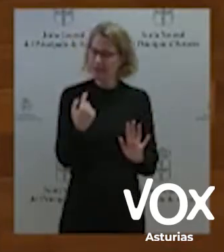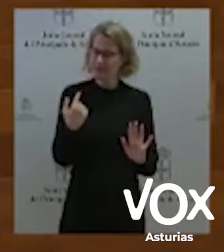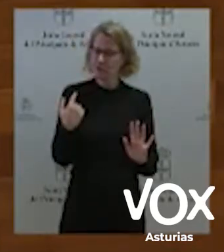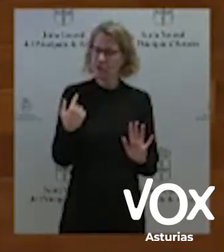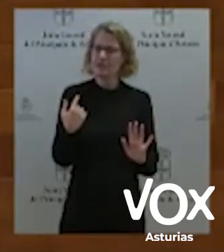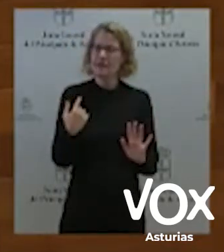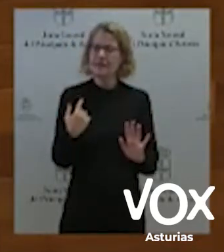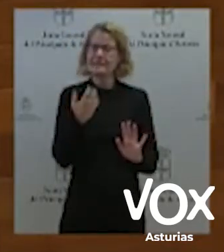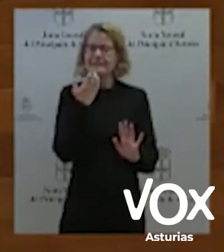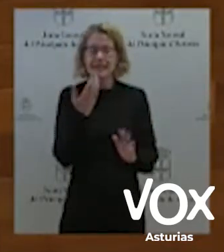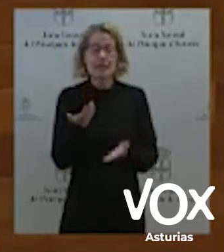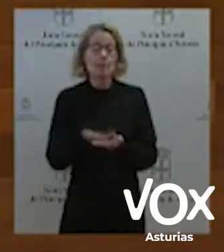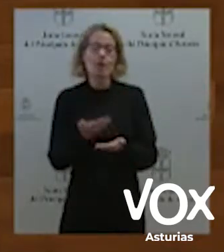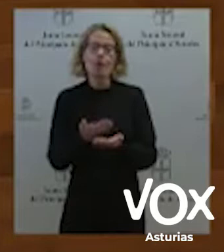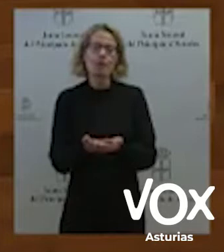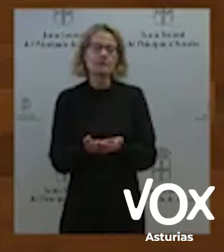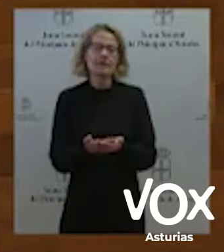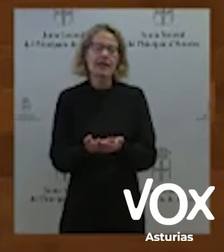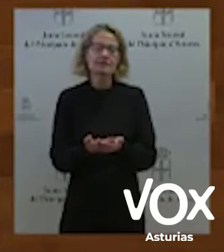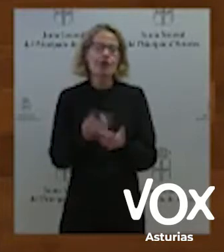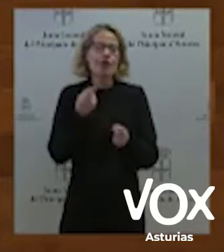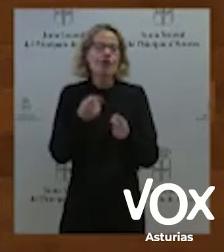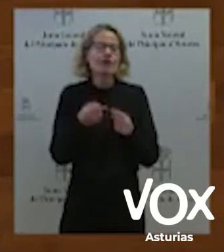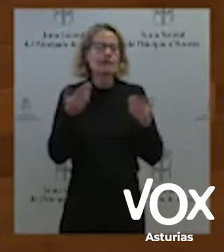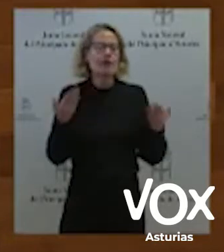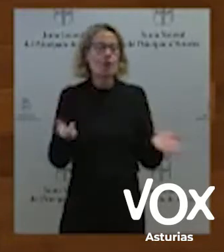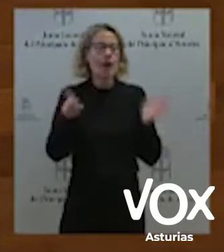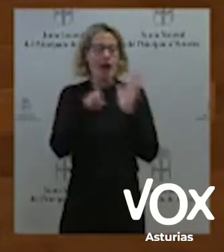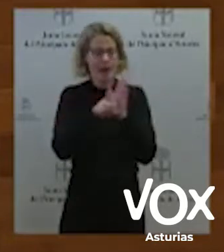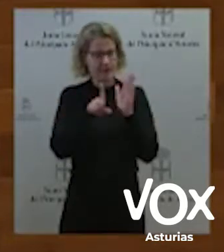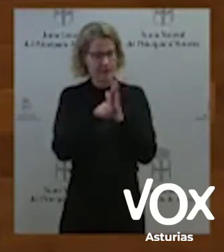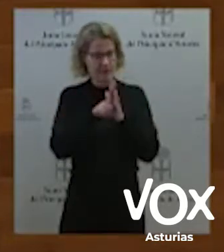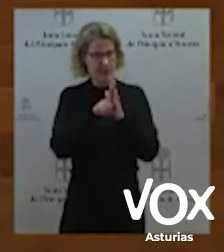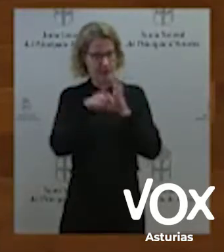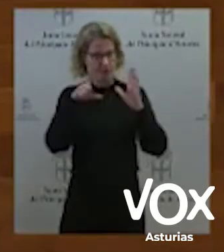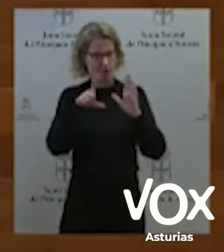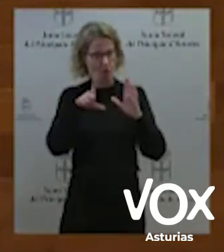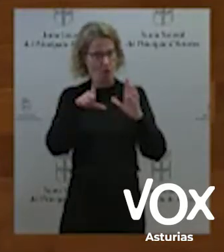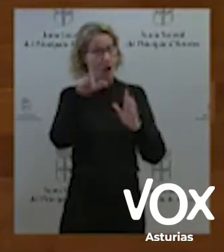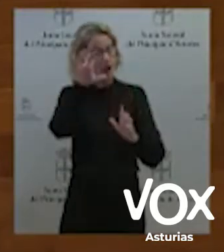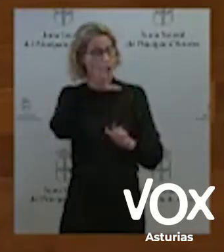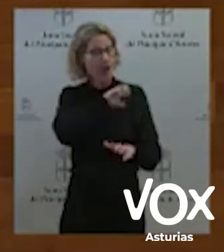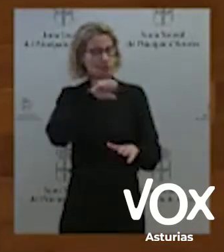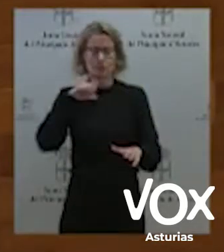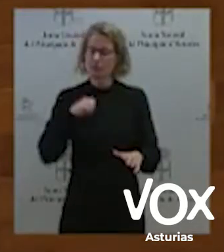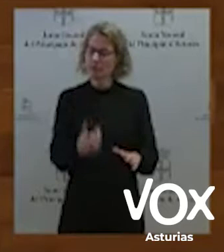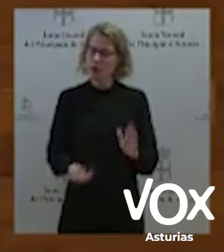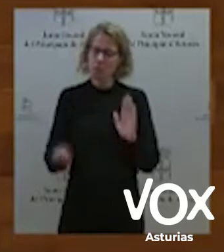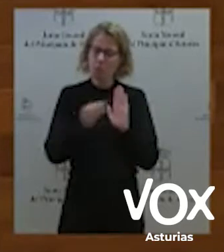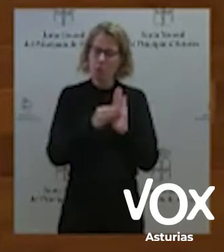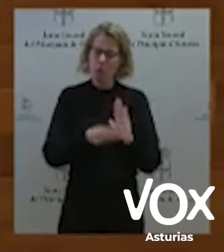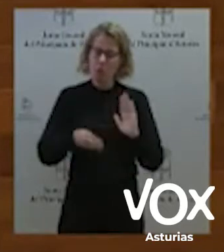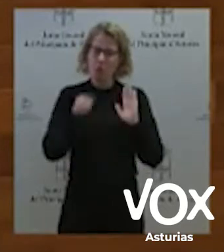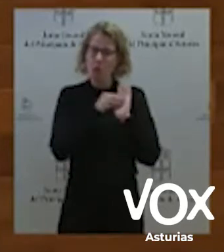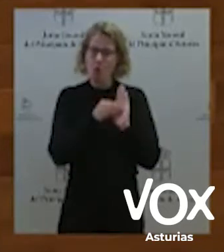la legislación autonómica, debido a que, como ya señalamos antes, desde Vox entendemos que todos los españoles deben ser iguales ante la ley